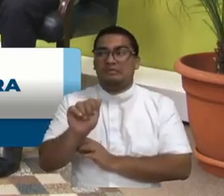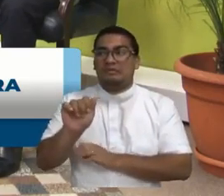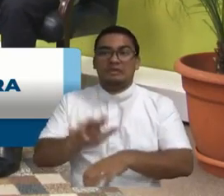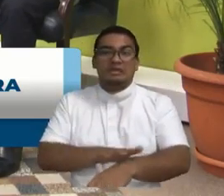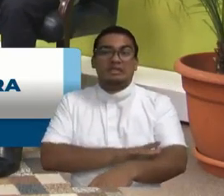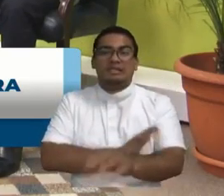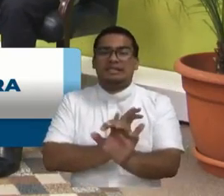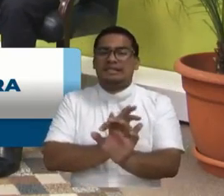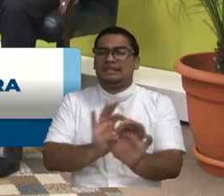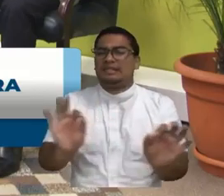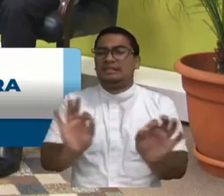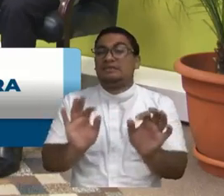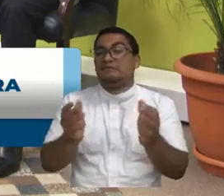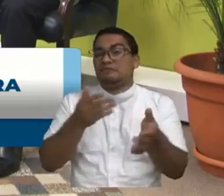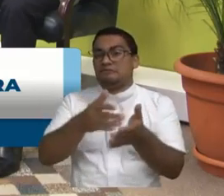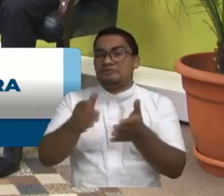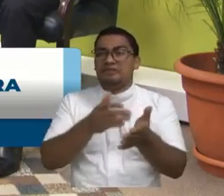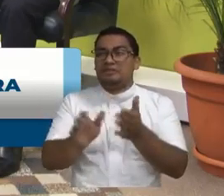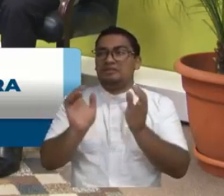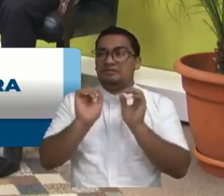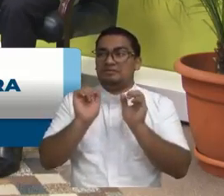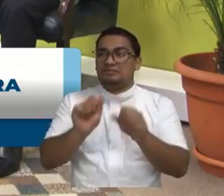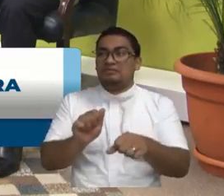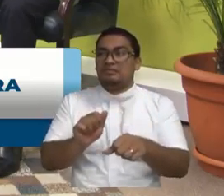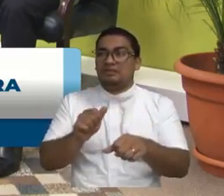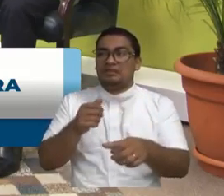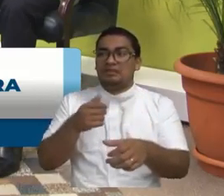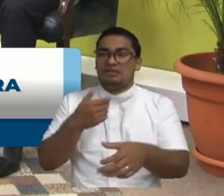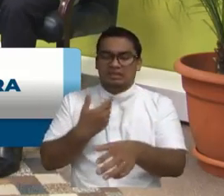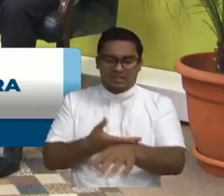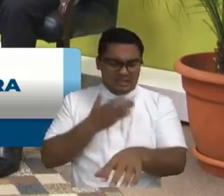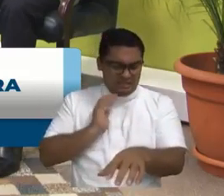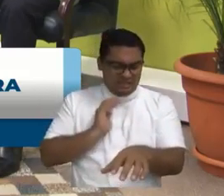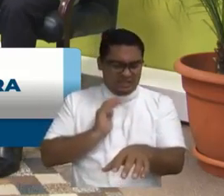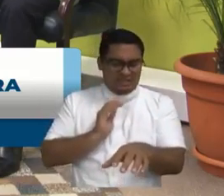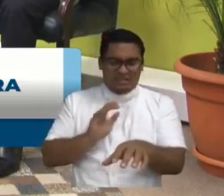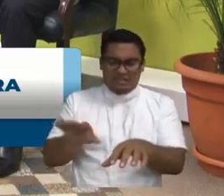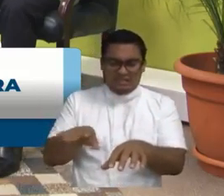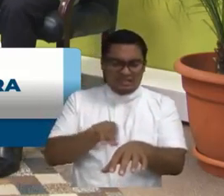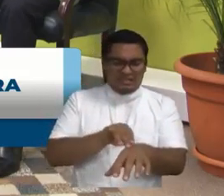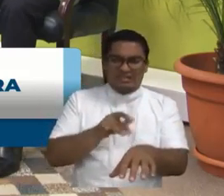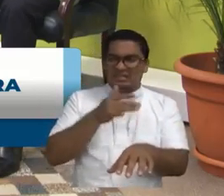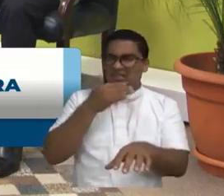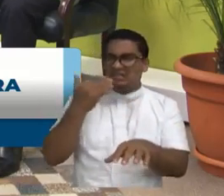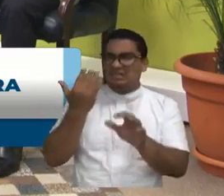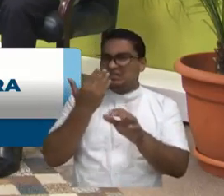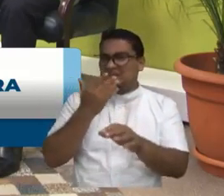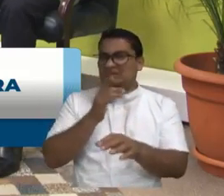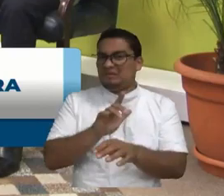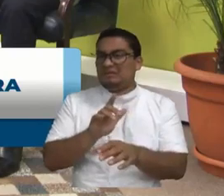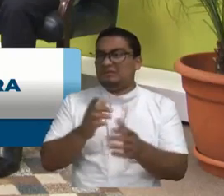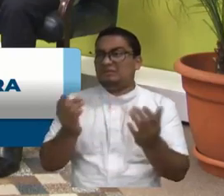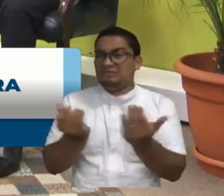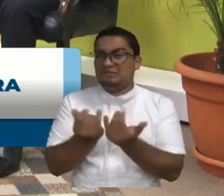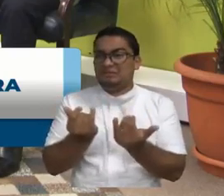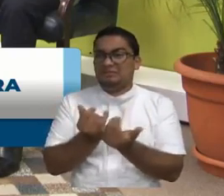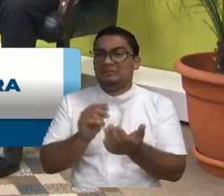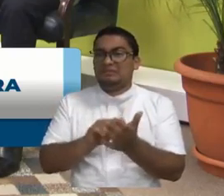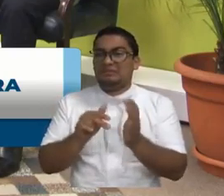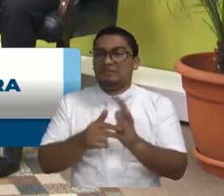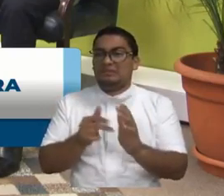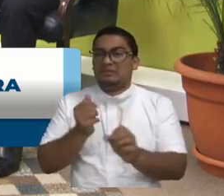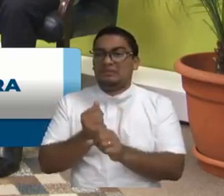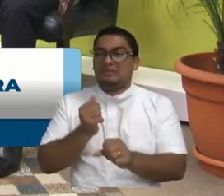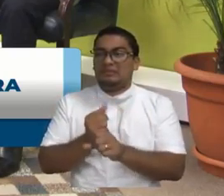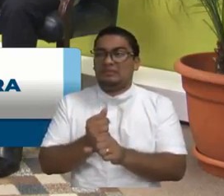sensibilidad y fácilmente sufren mutilaciones, quemaduras, heridas, infecciones, que van mermando su capacidad laboral